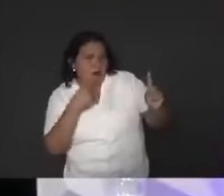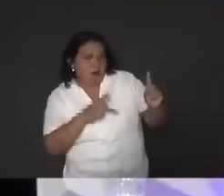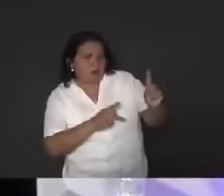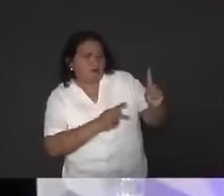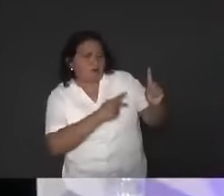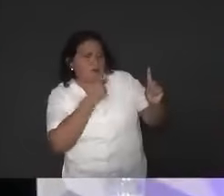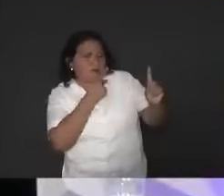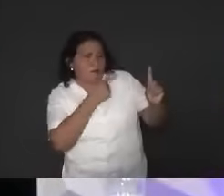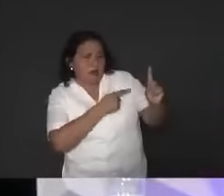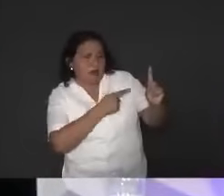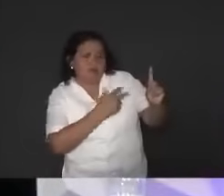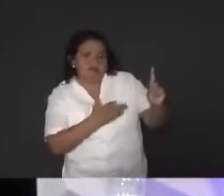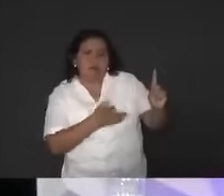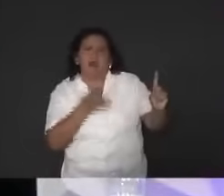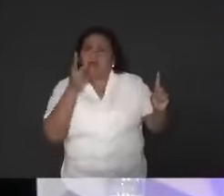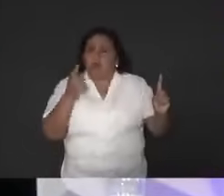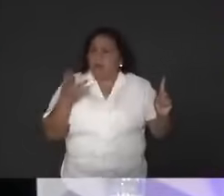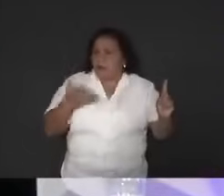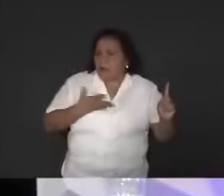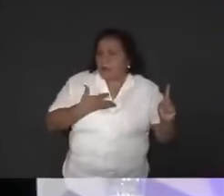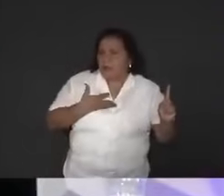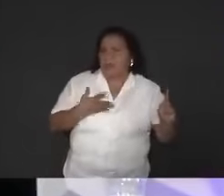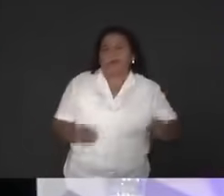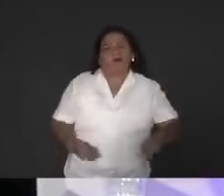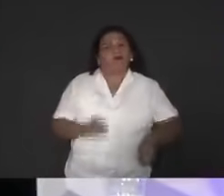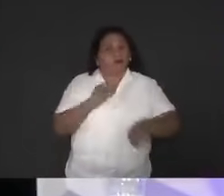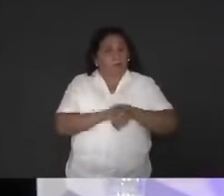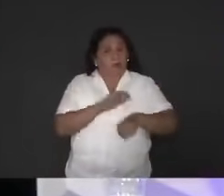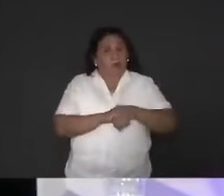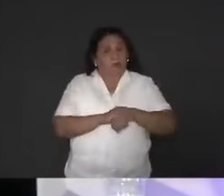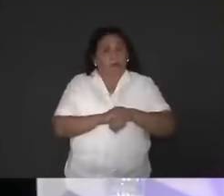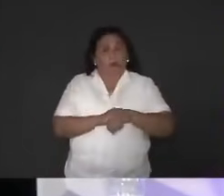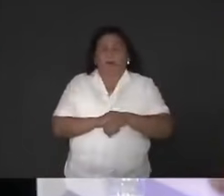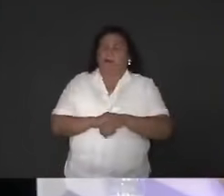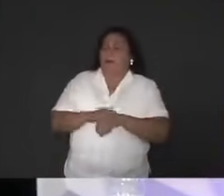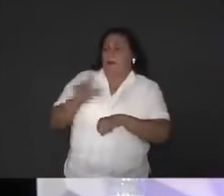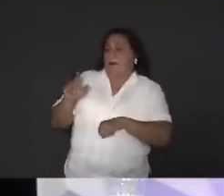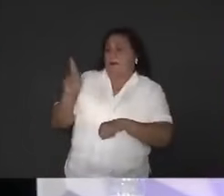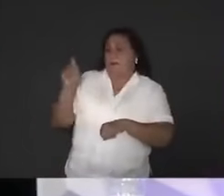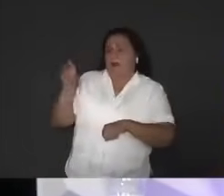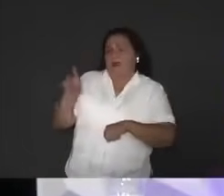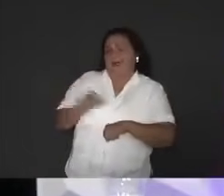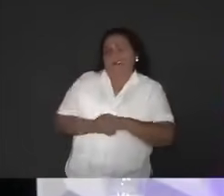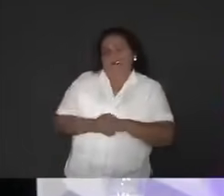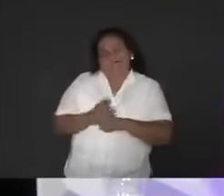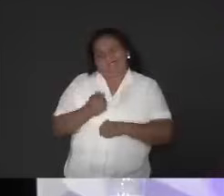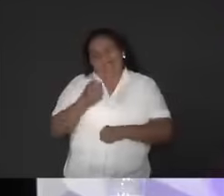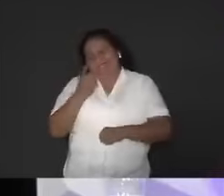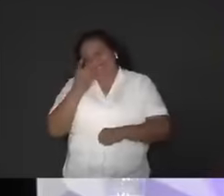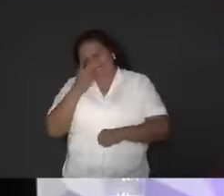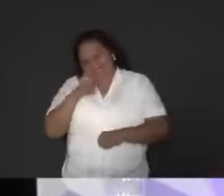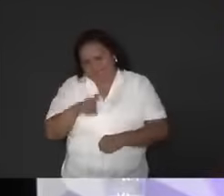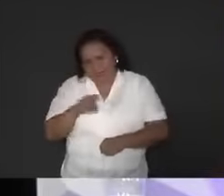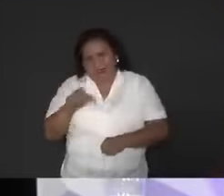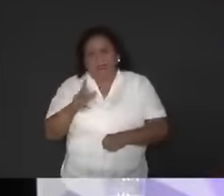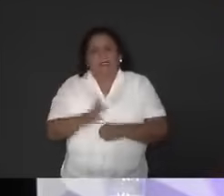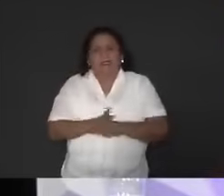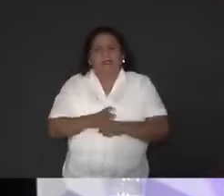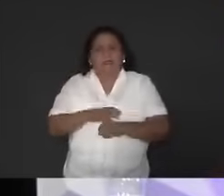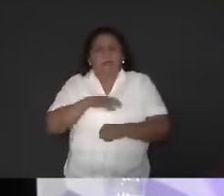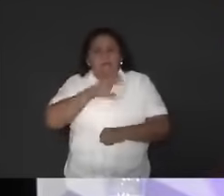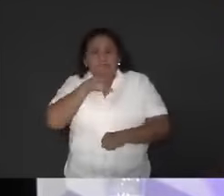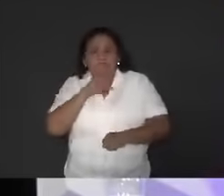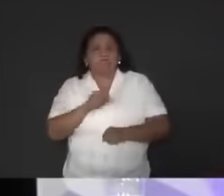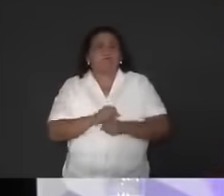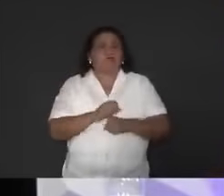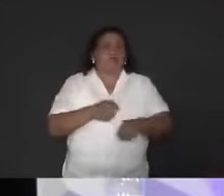2 ocasiones fue alcalde. También tengo muchos amigos en el PAN que están decepcionados de la corrupción que hay en el Ayuntamiento de Mérida y que